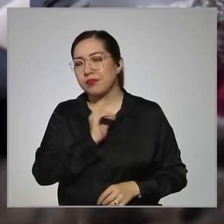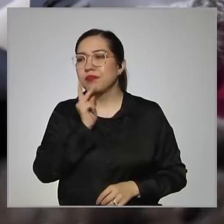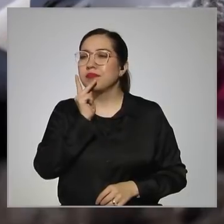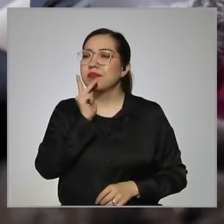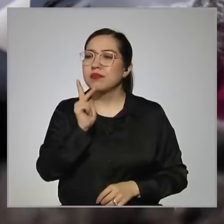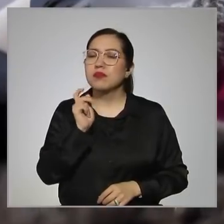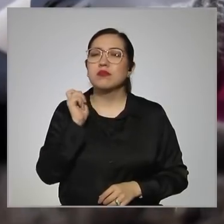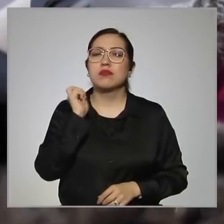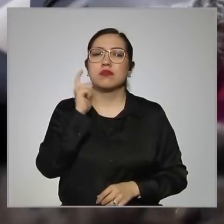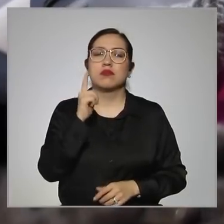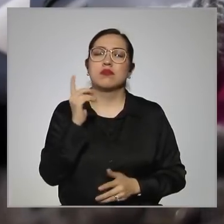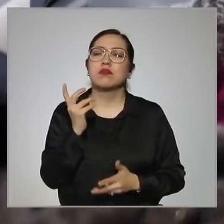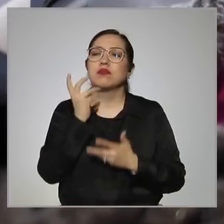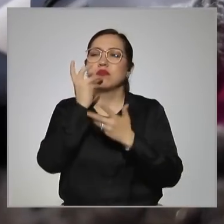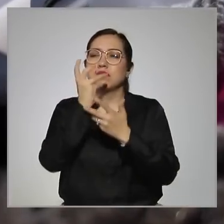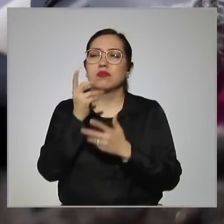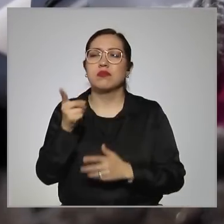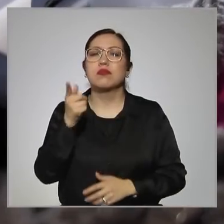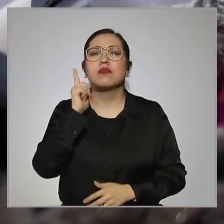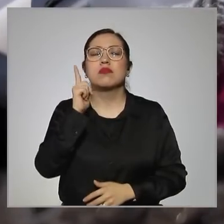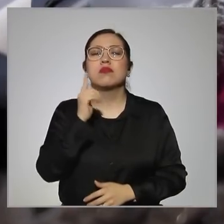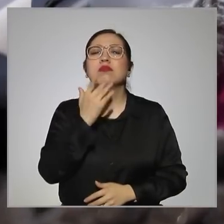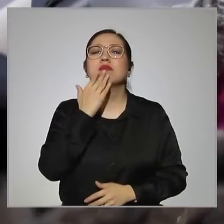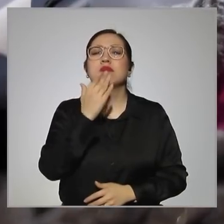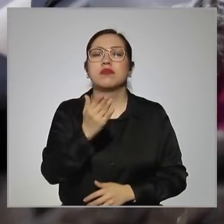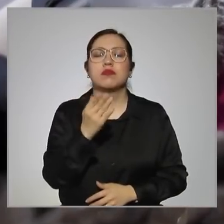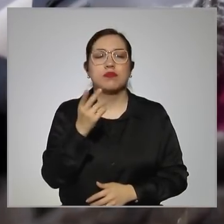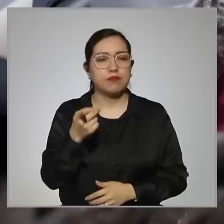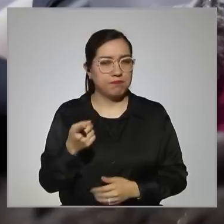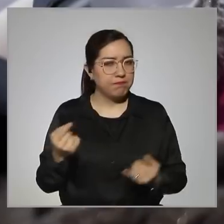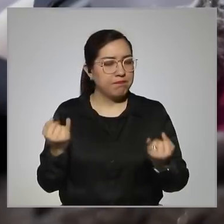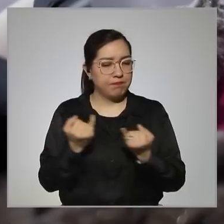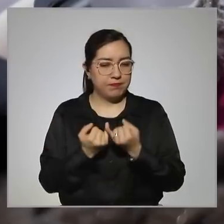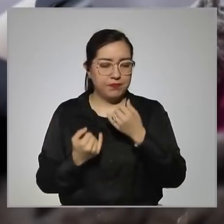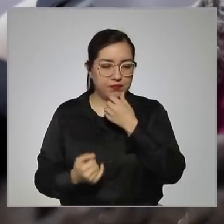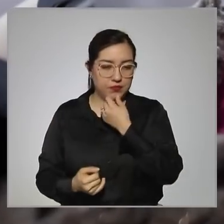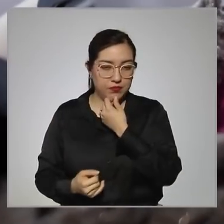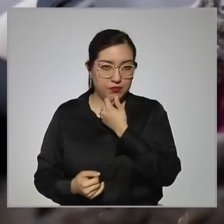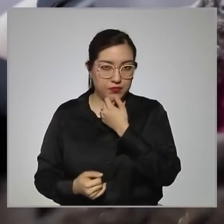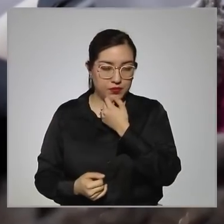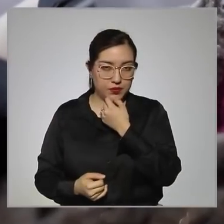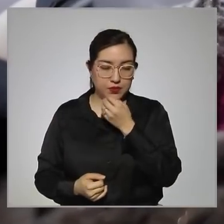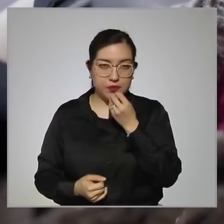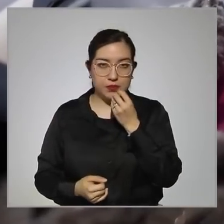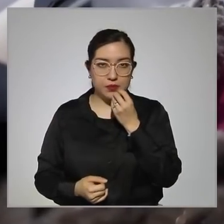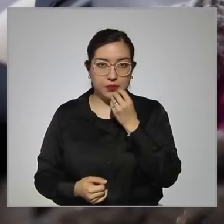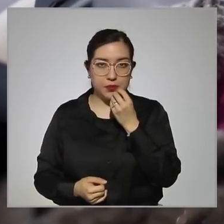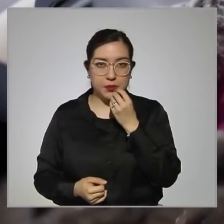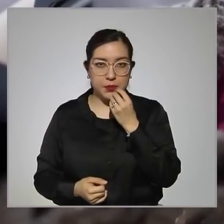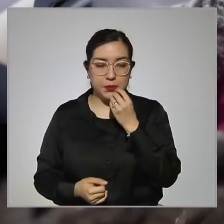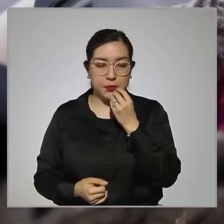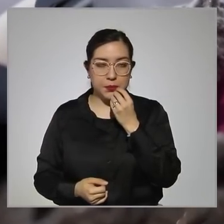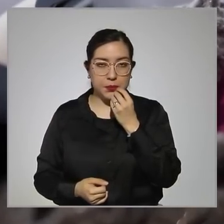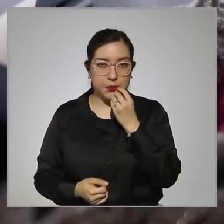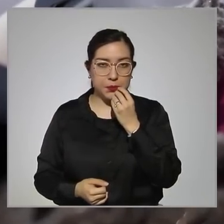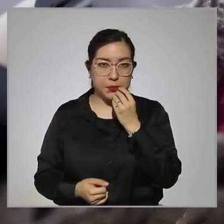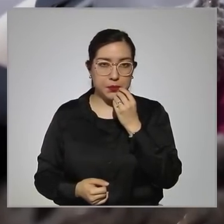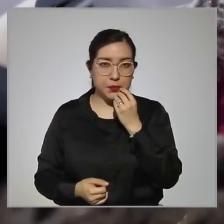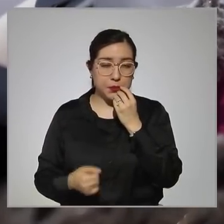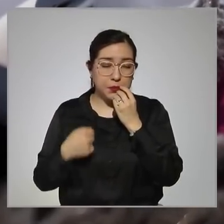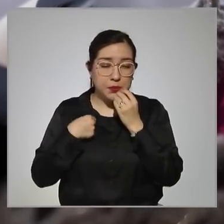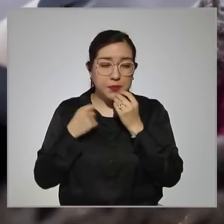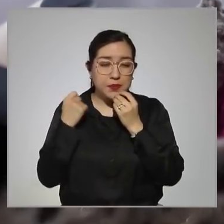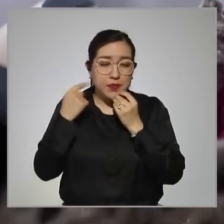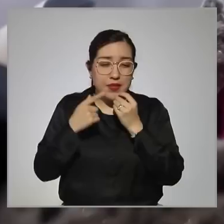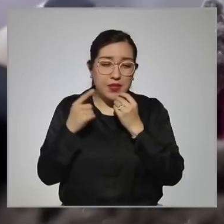un deseo de que le vaya bien. Así tendría que ser. Evitar a toda costa ser